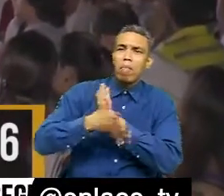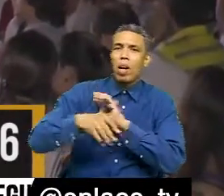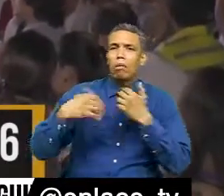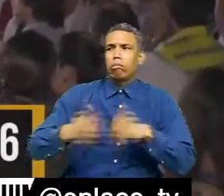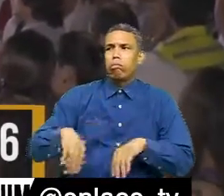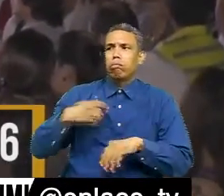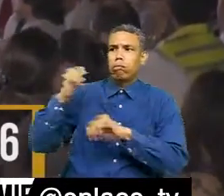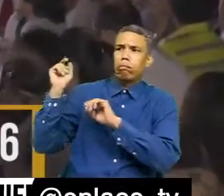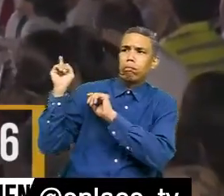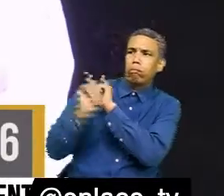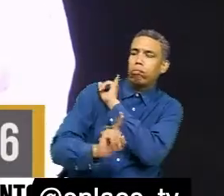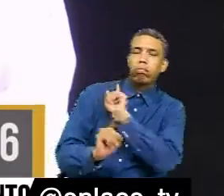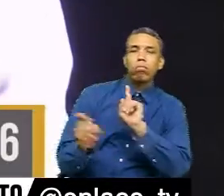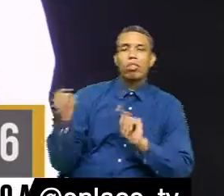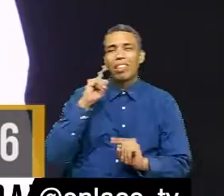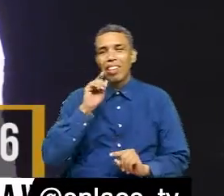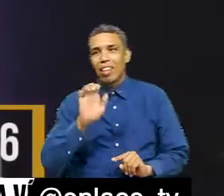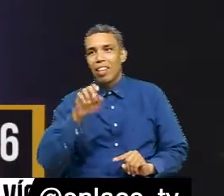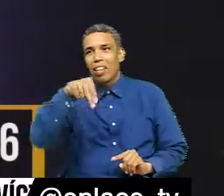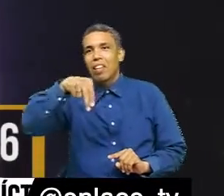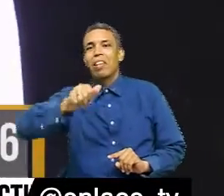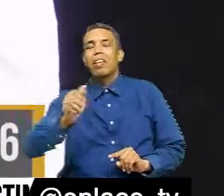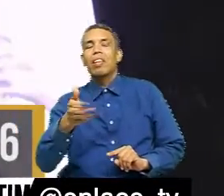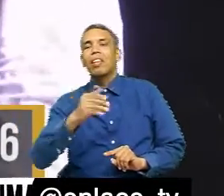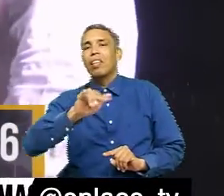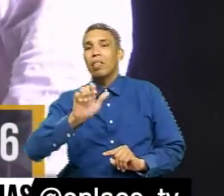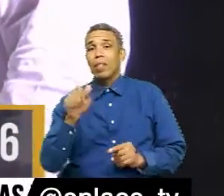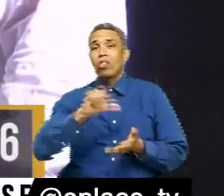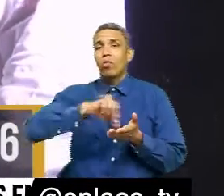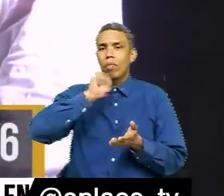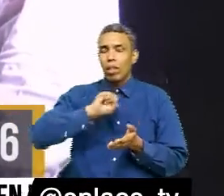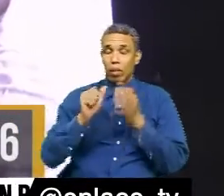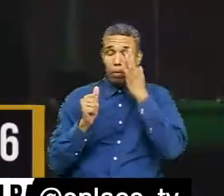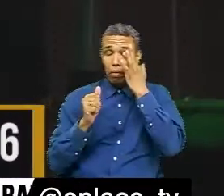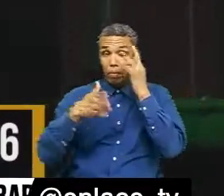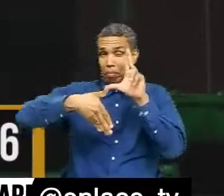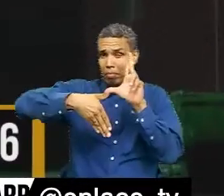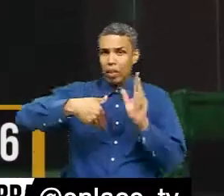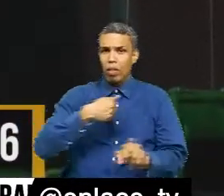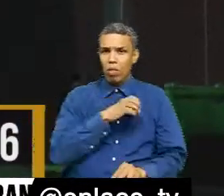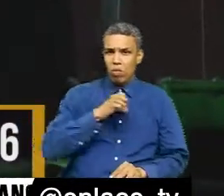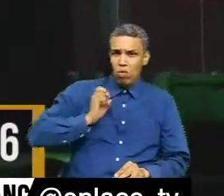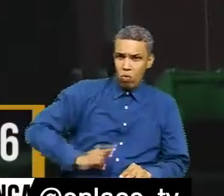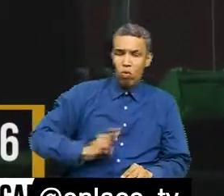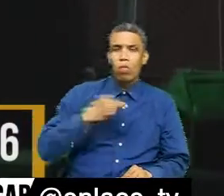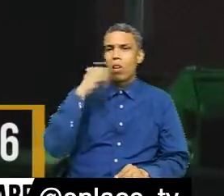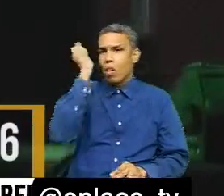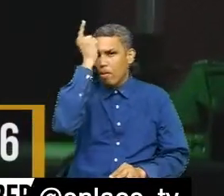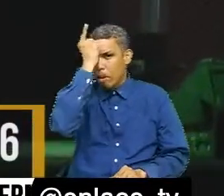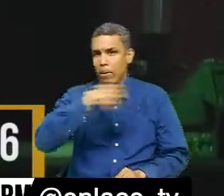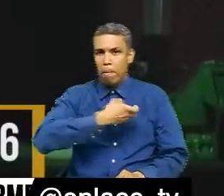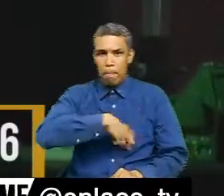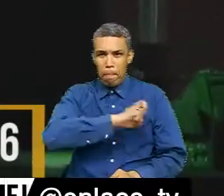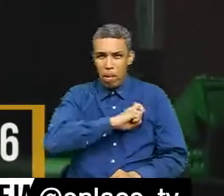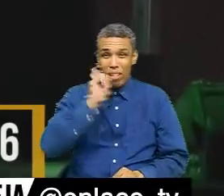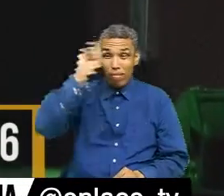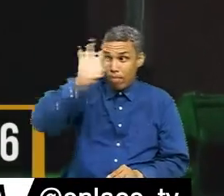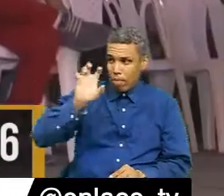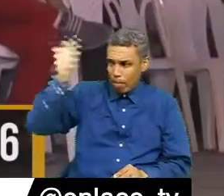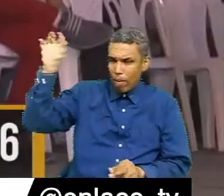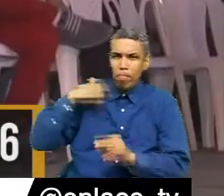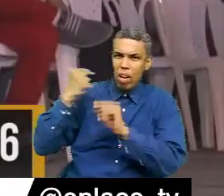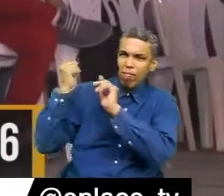invitada especial, junto a ella cuenteros de Venezuela, Guatemala, Chile, Costa Rica, España, Alemania, engalanaron la maratónica noche